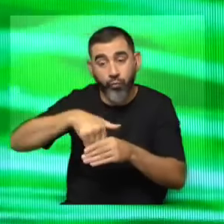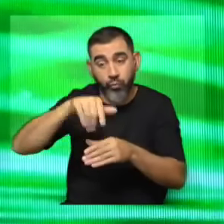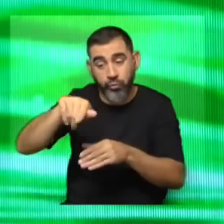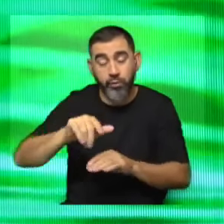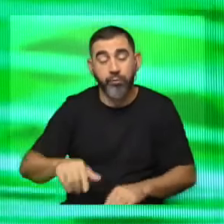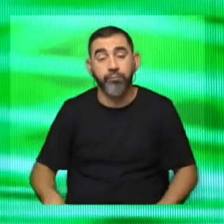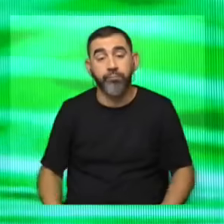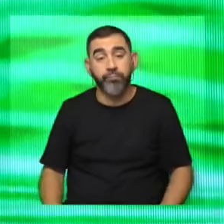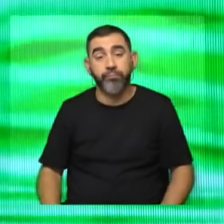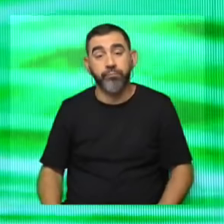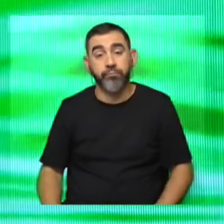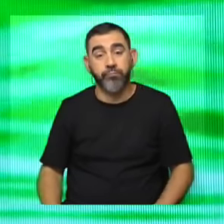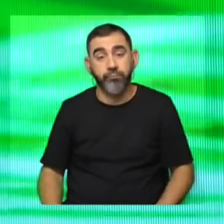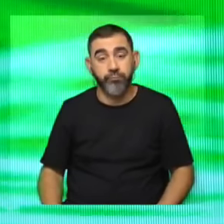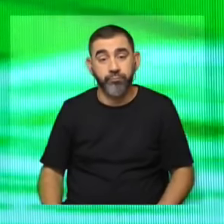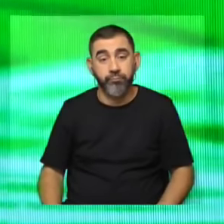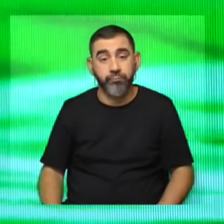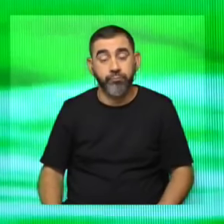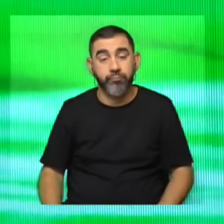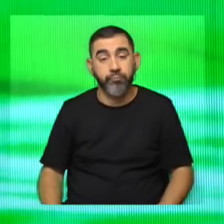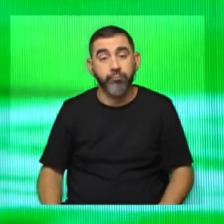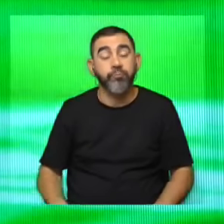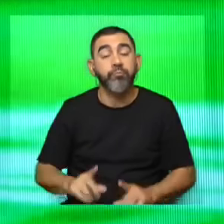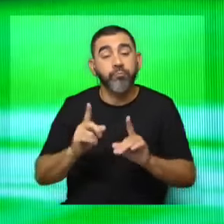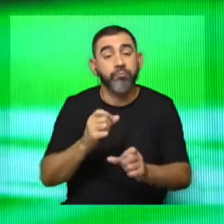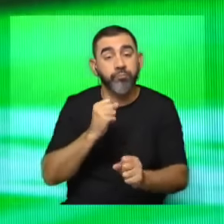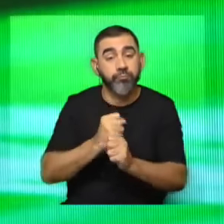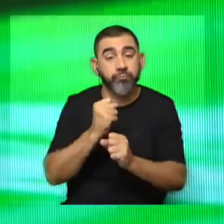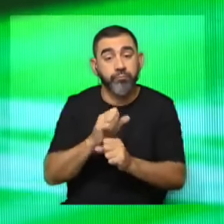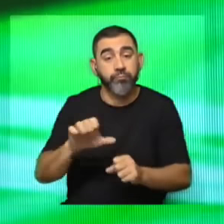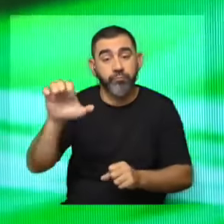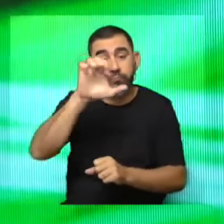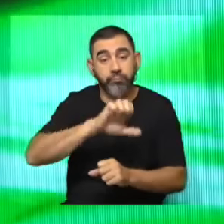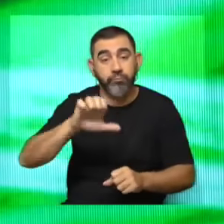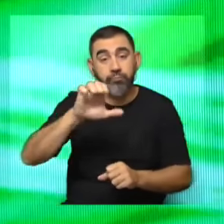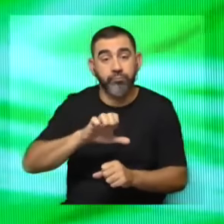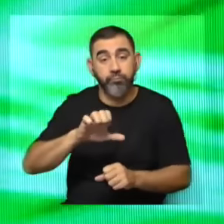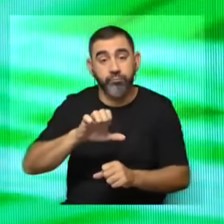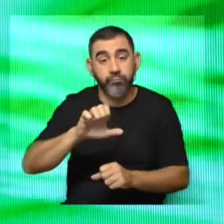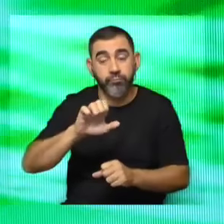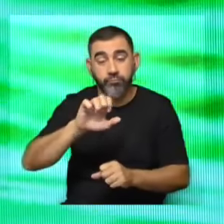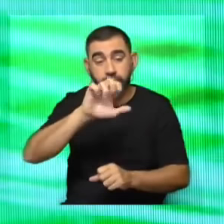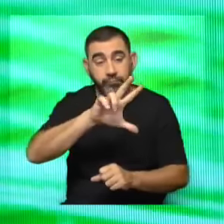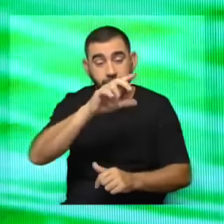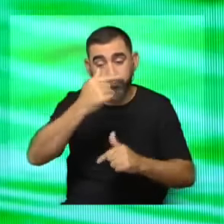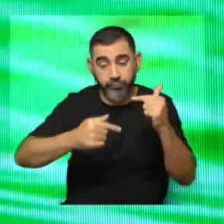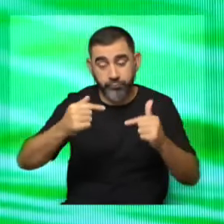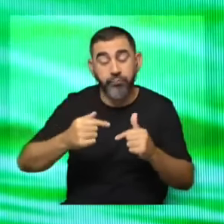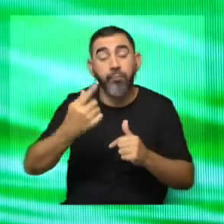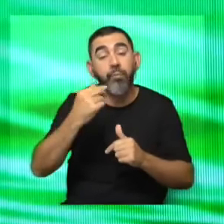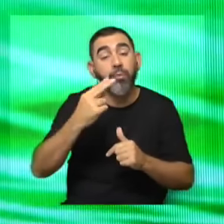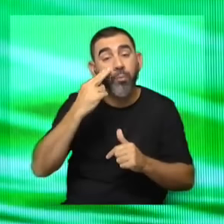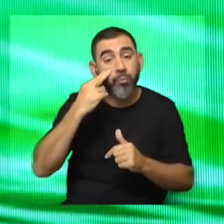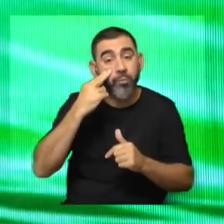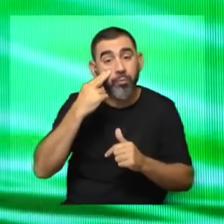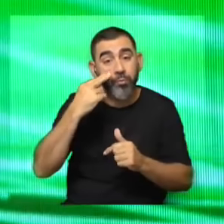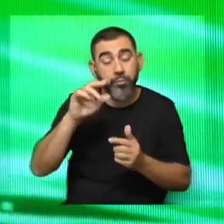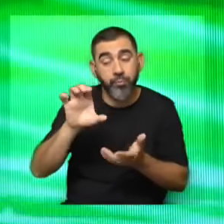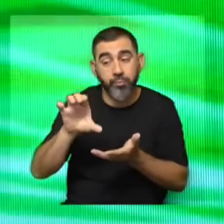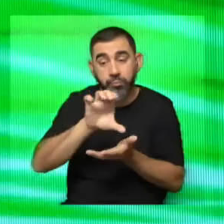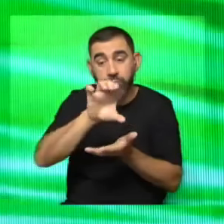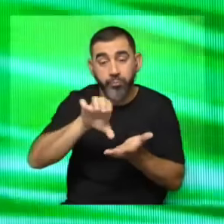elección integraba por eso su dirección y además trabajador de la empresa o sea que esto transcurre en tres niveles el problema sucede como capitalizadora